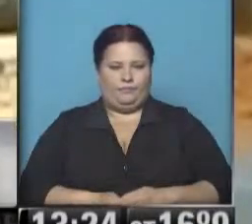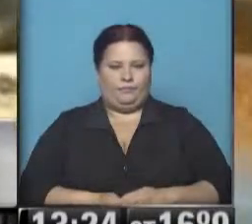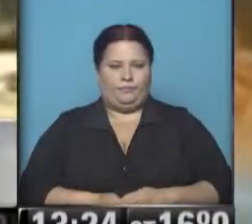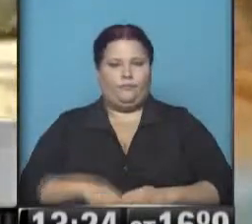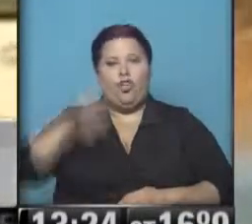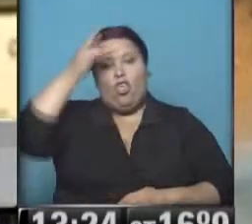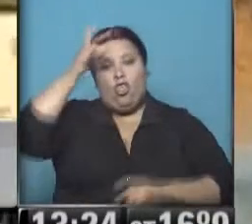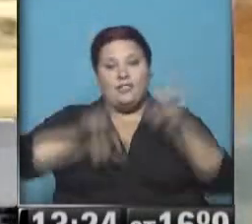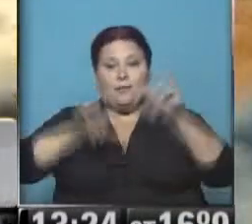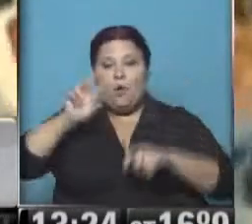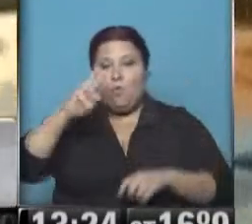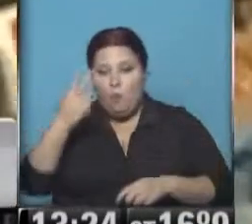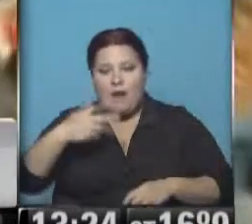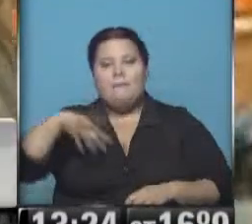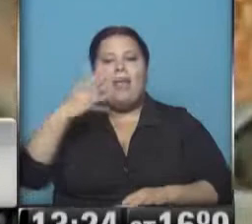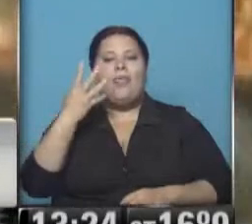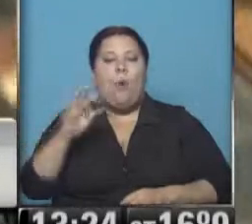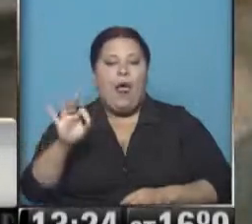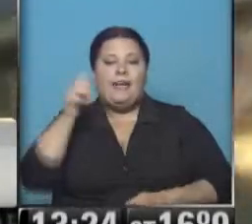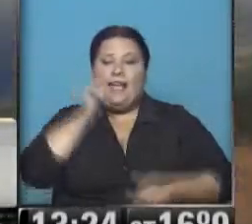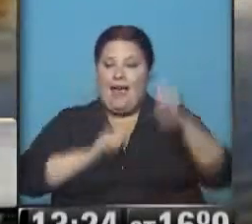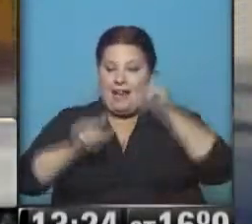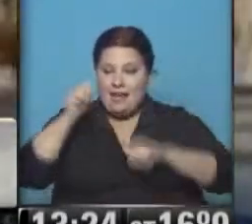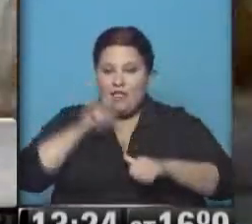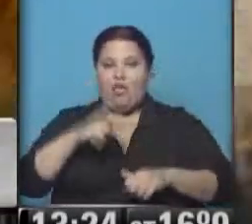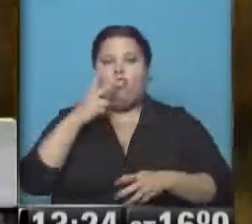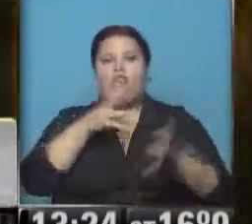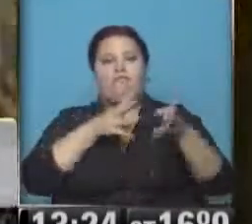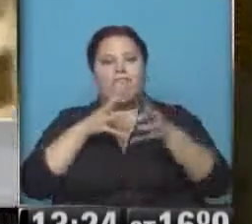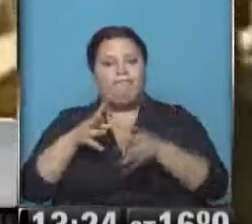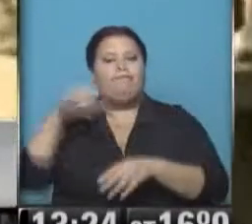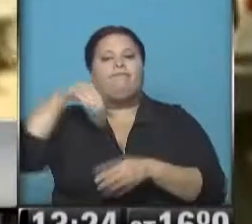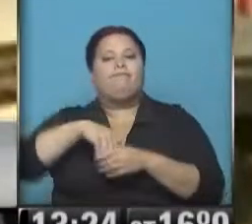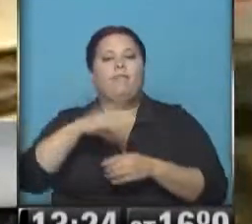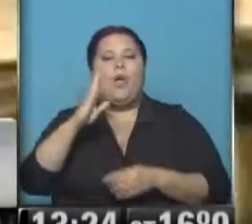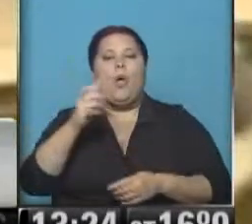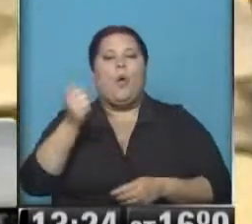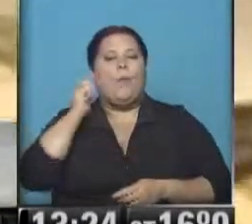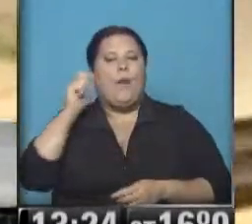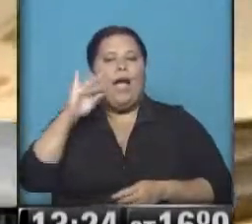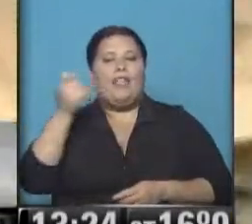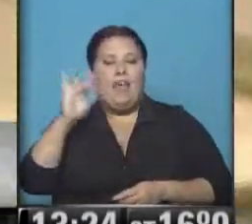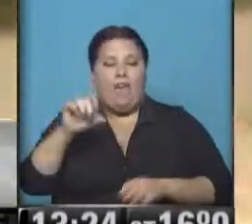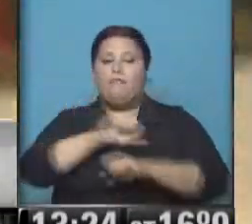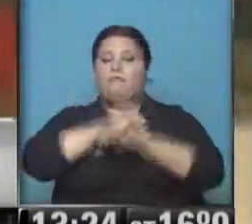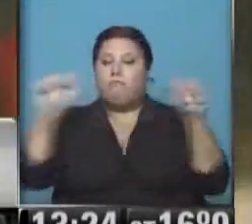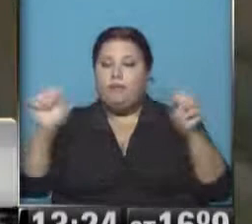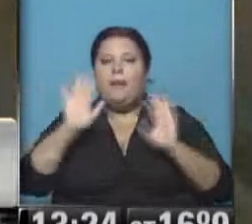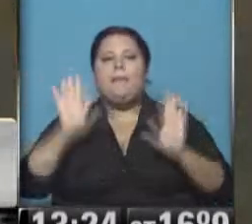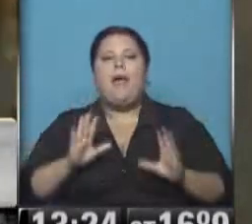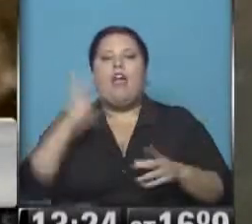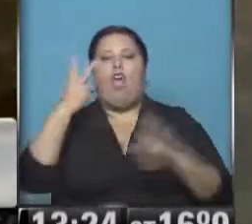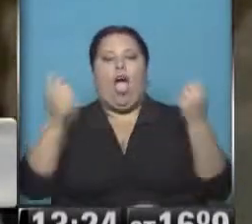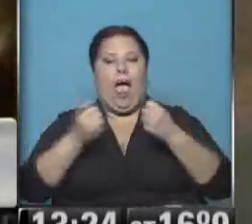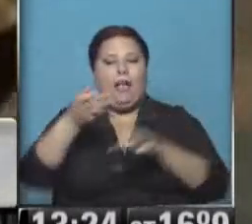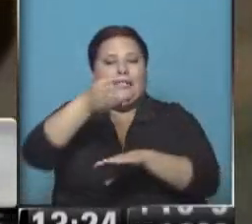Unas 12 personas murieron y más de 40 resultaron heridas en dos ataques perpetrados en Bagdad. Los explosivos estaban colocados en dos